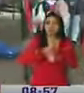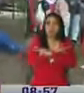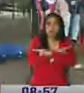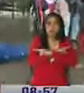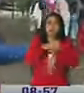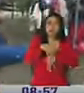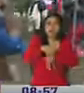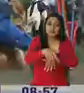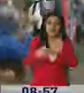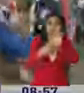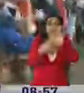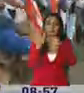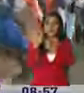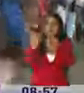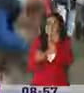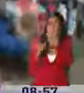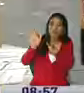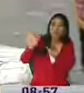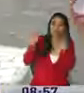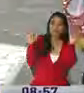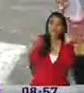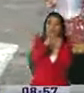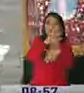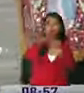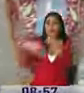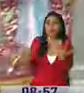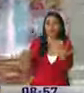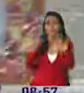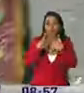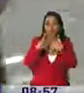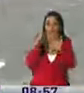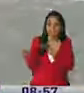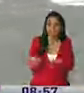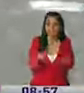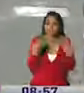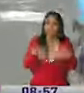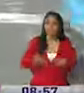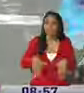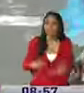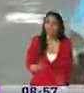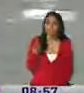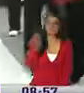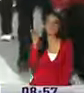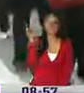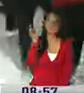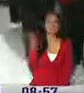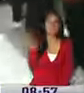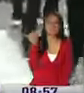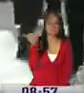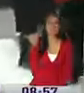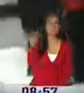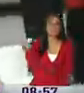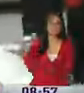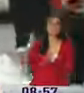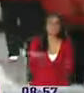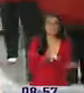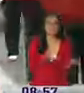mostrar a la ciudadanía a todos unidos. Con este evento que se realizó el pasado viernes, se dio la bienvenida